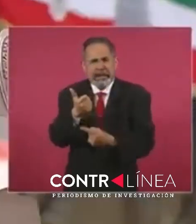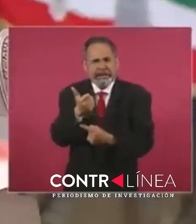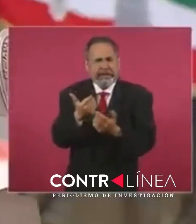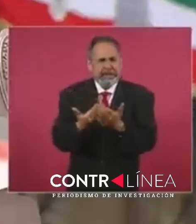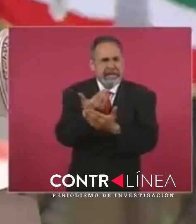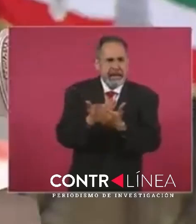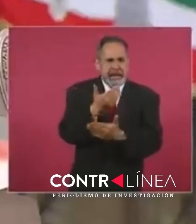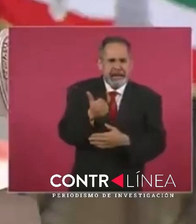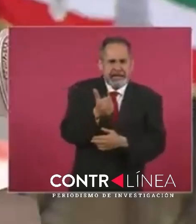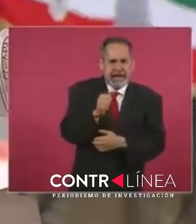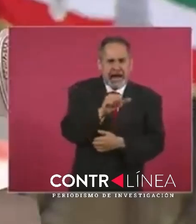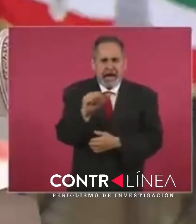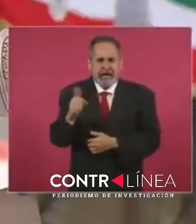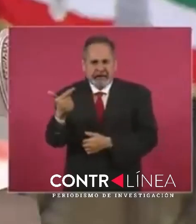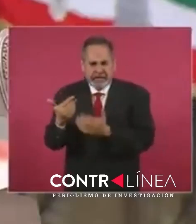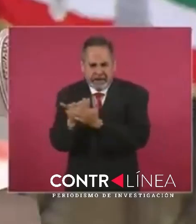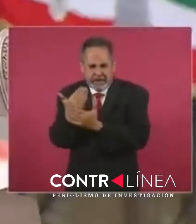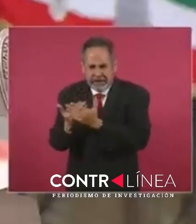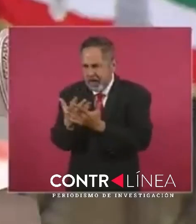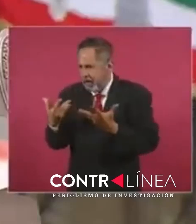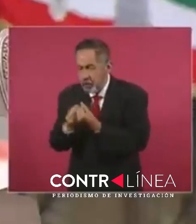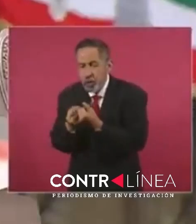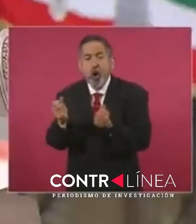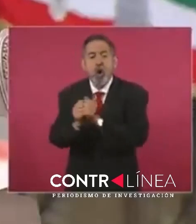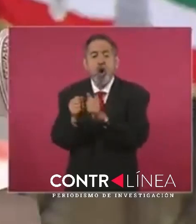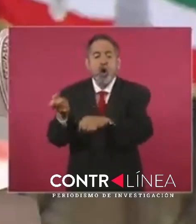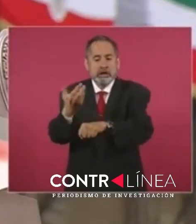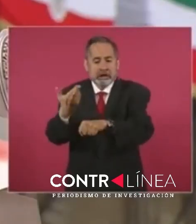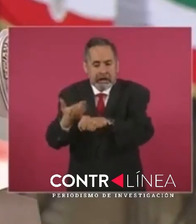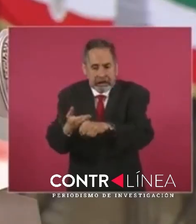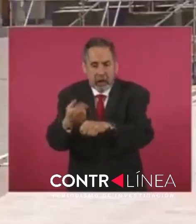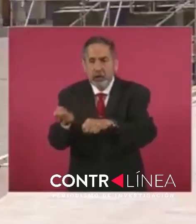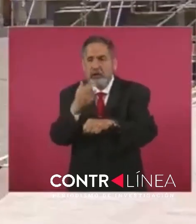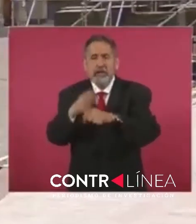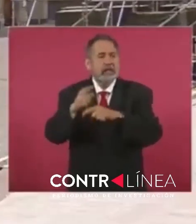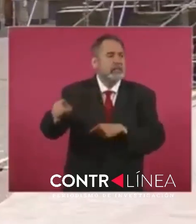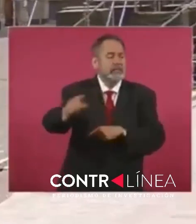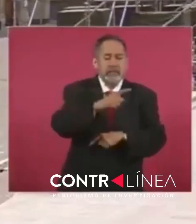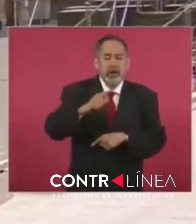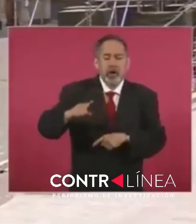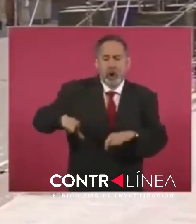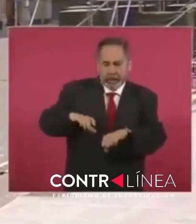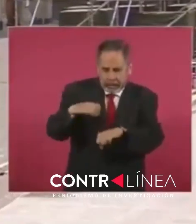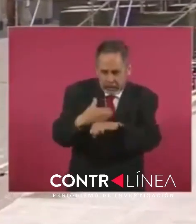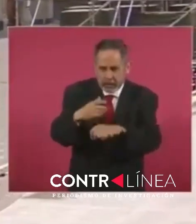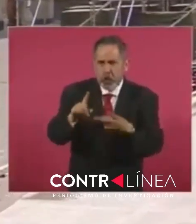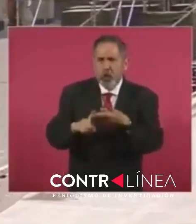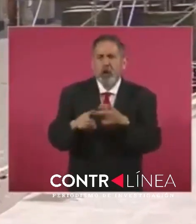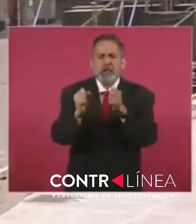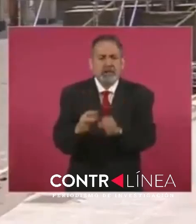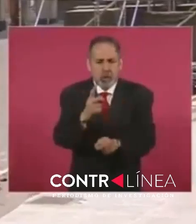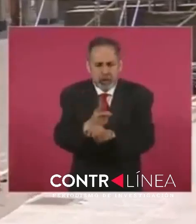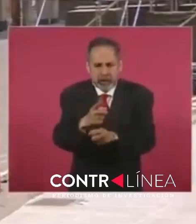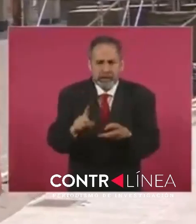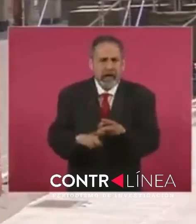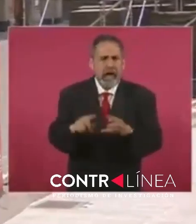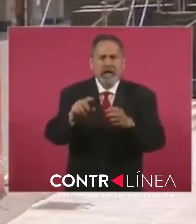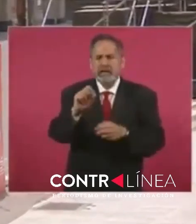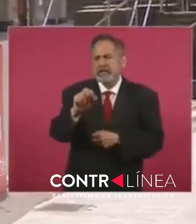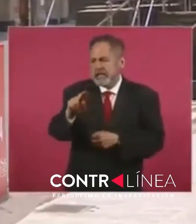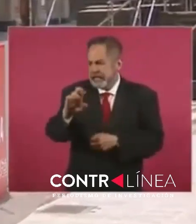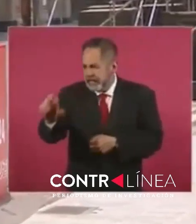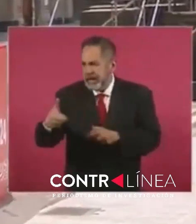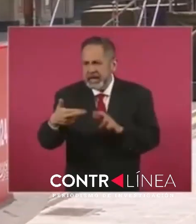mañana, con la participación de las secretarias y secretarios de Gobernación, Seguridad Pública, Relaciones